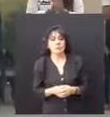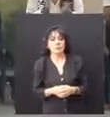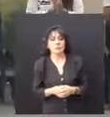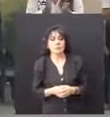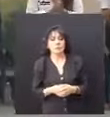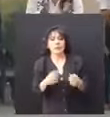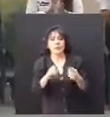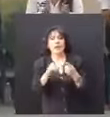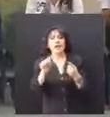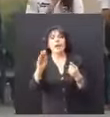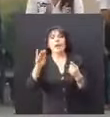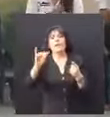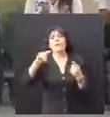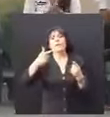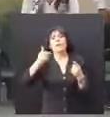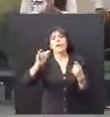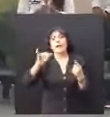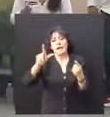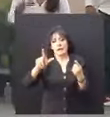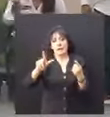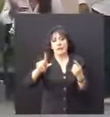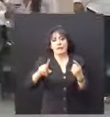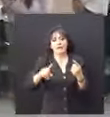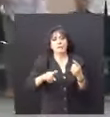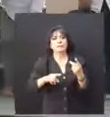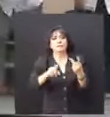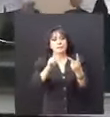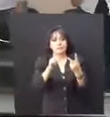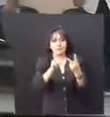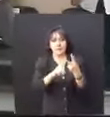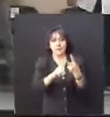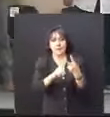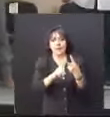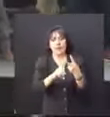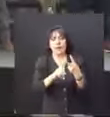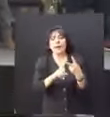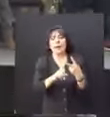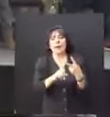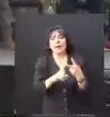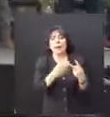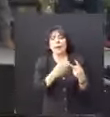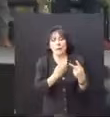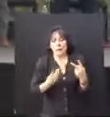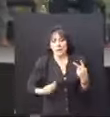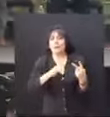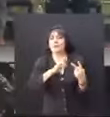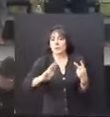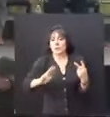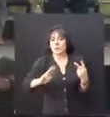Abigail Sánchez, candidata a la presidencia municipal.